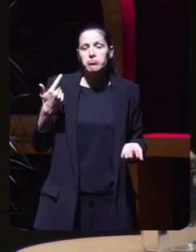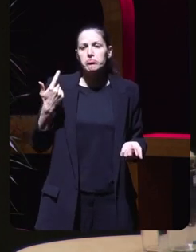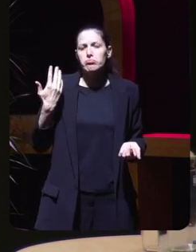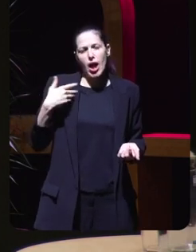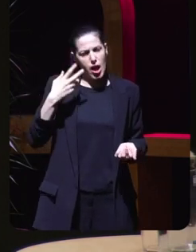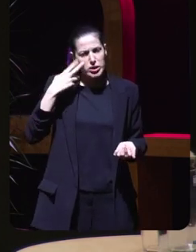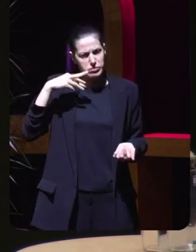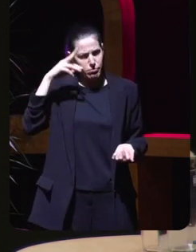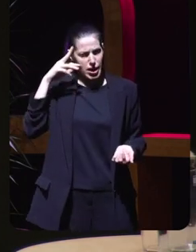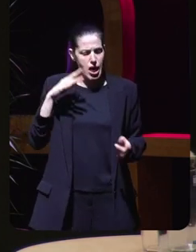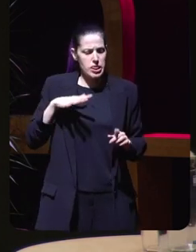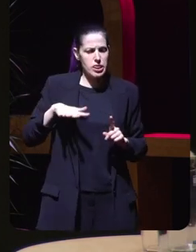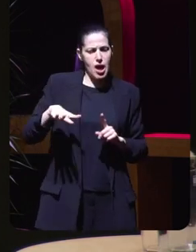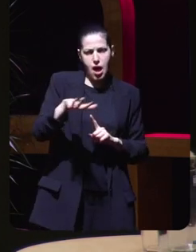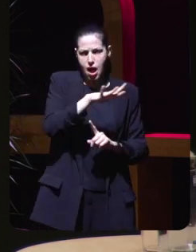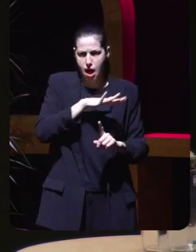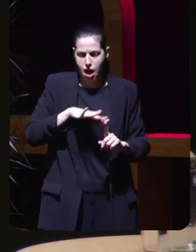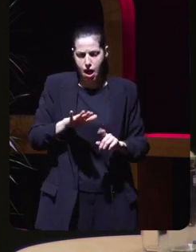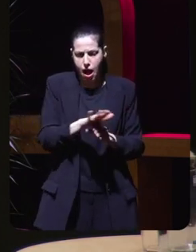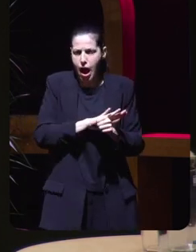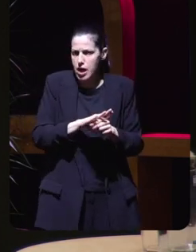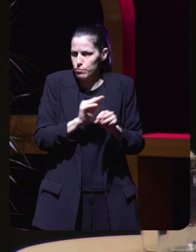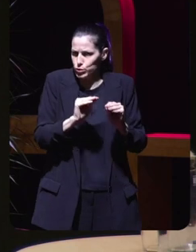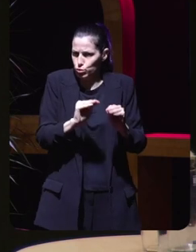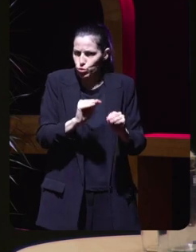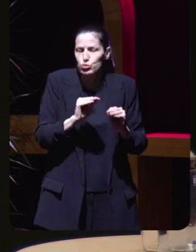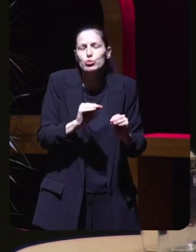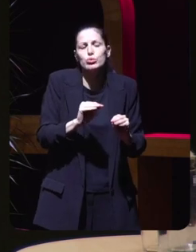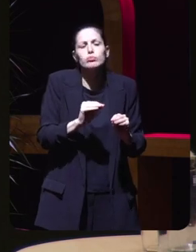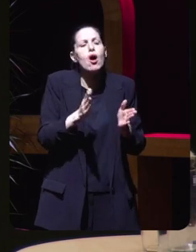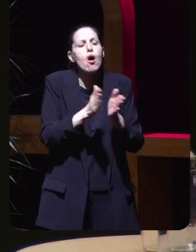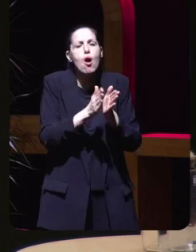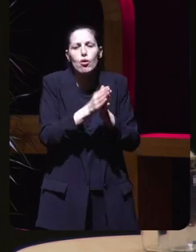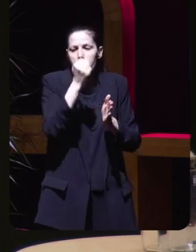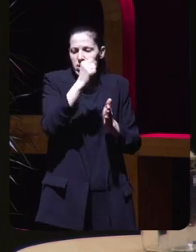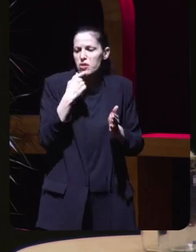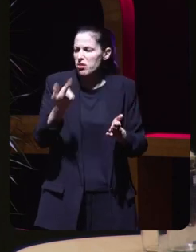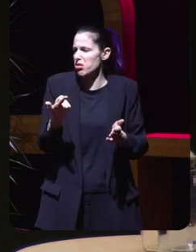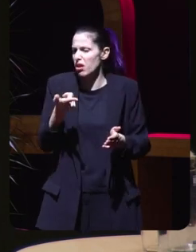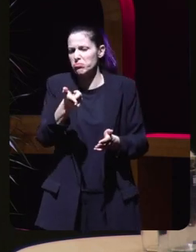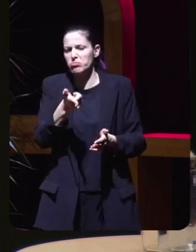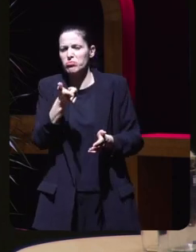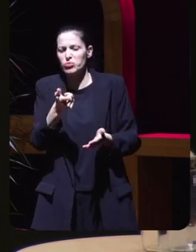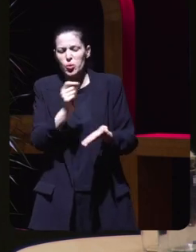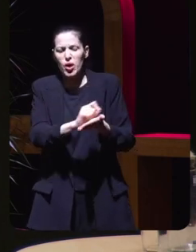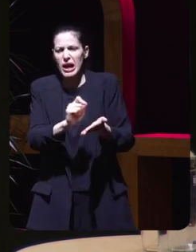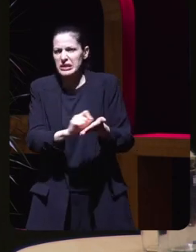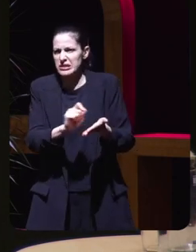pues no sé o ámbito un compañero pues decía yo quiero que escribía que era un no un